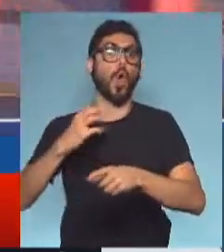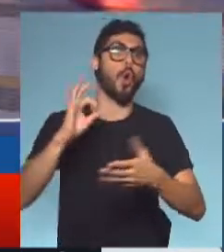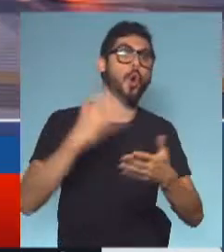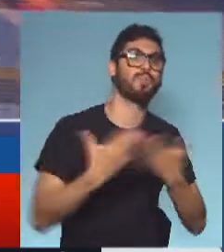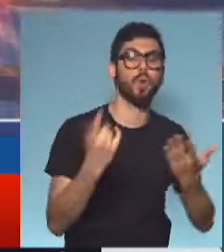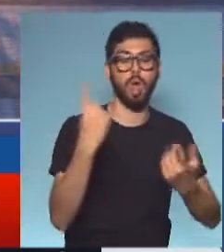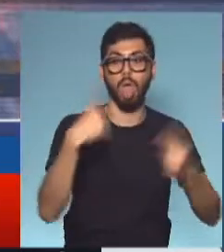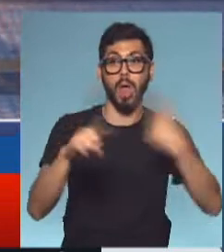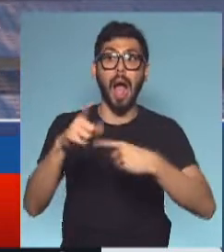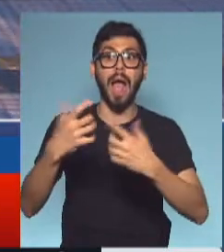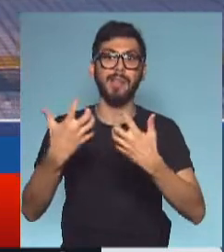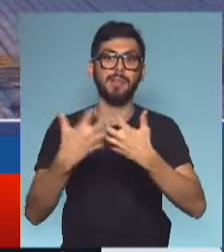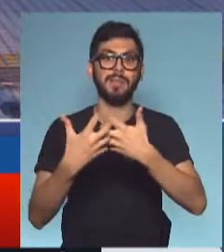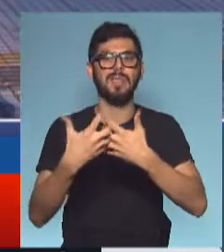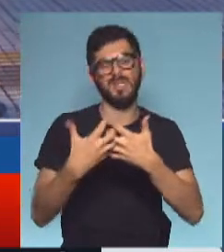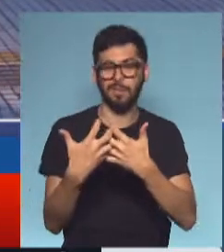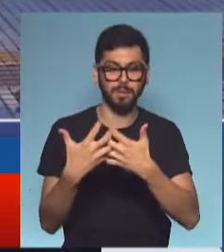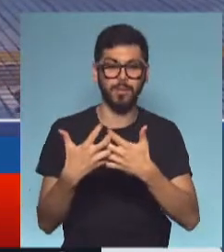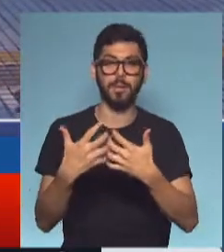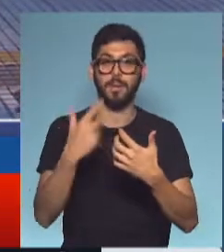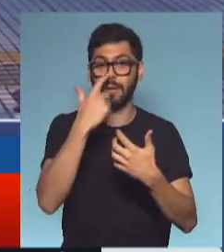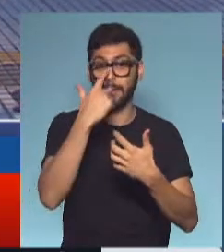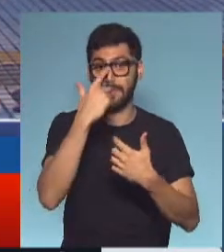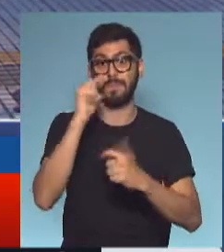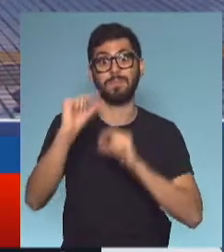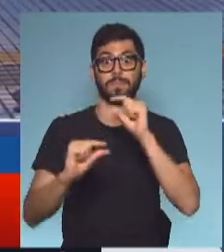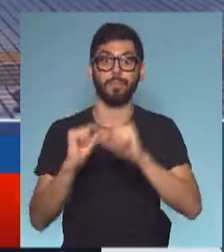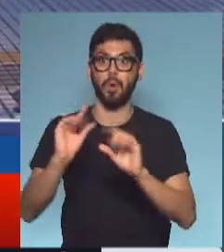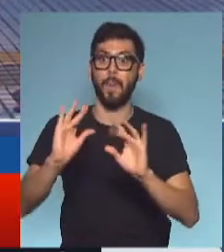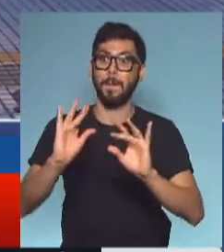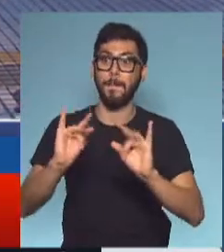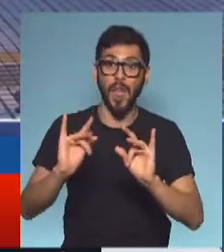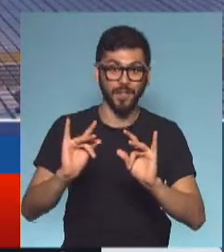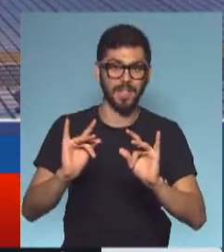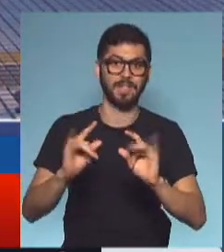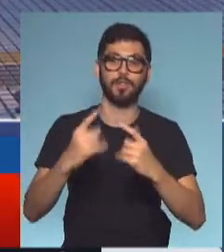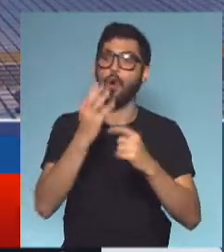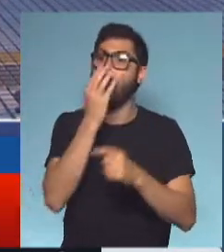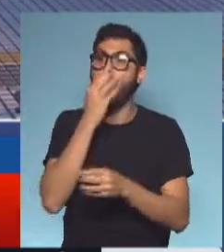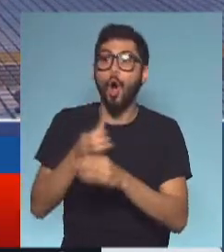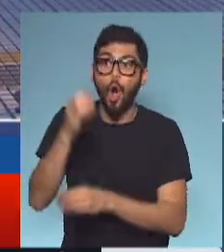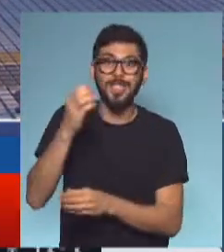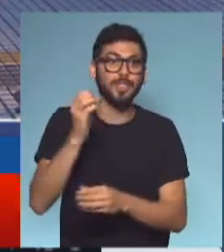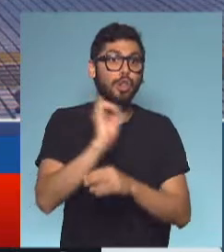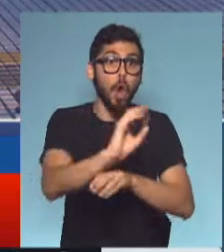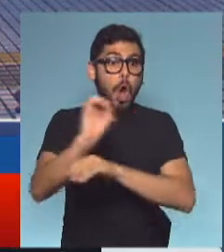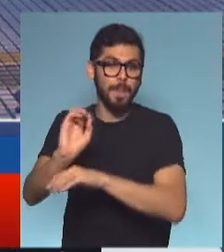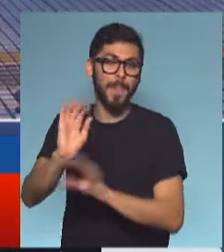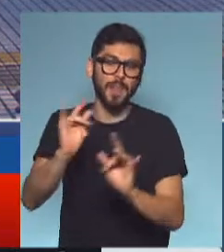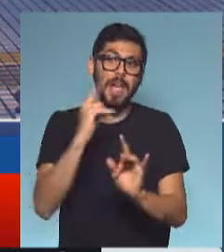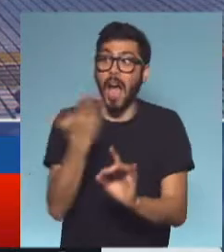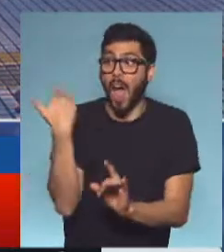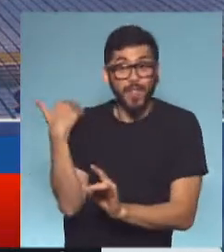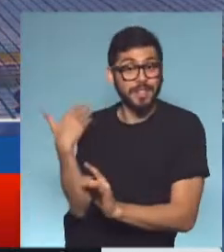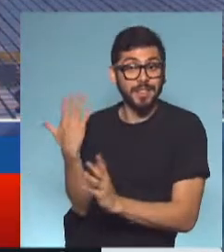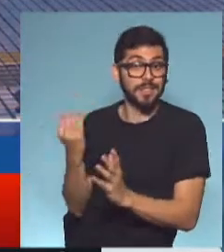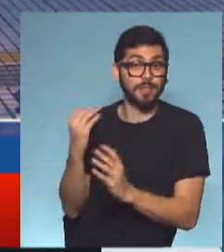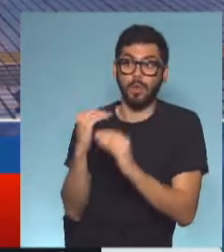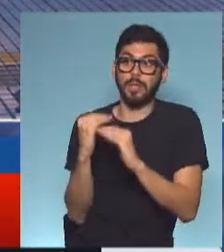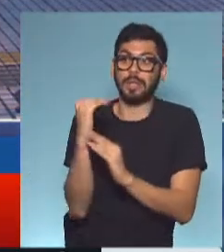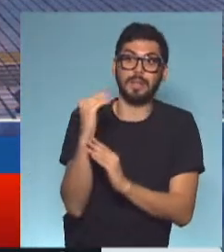empieza a crujir el sistema por varios lugares, empieza a hacerse más compleja la distribución de oxígeno, entre otras cosas. Bueno, cosas que ya nos pasaron cuando nos acercamos